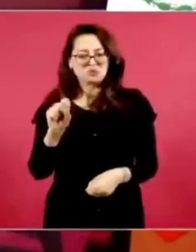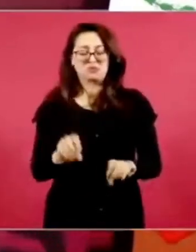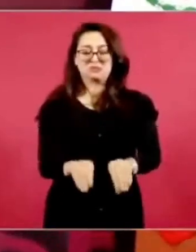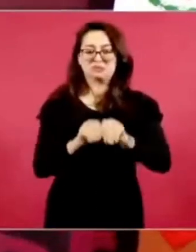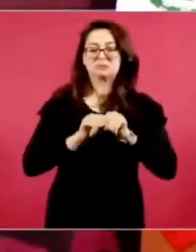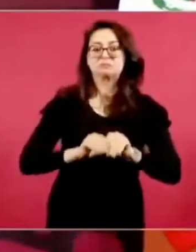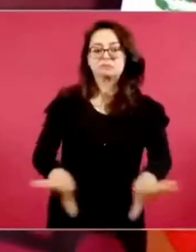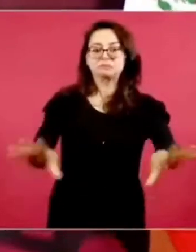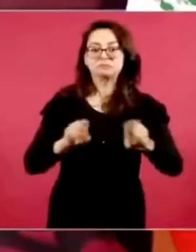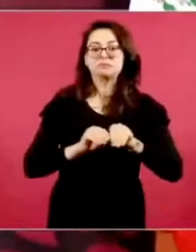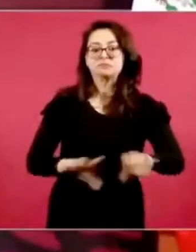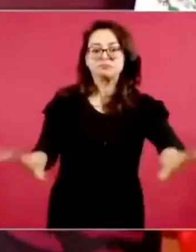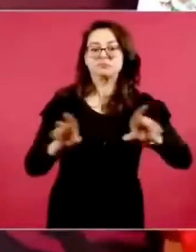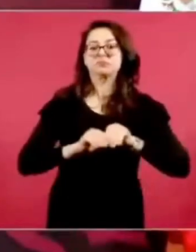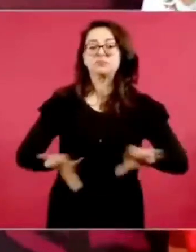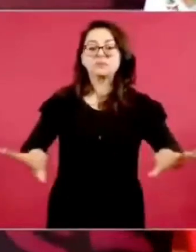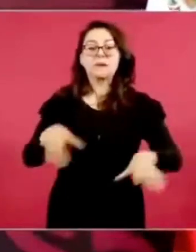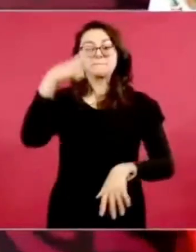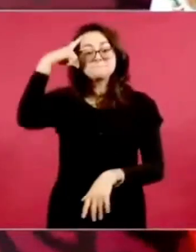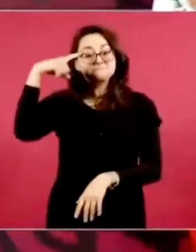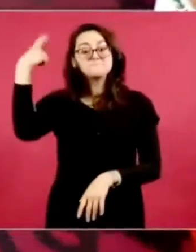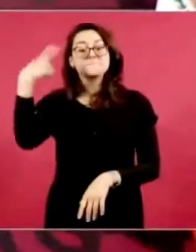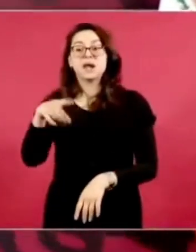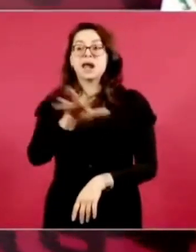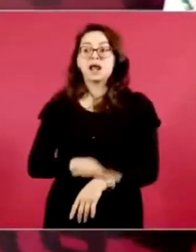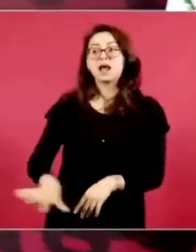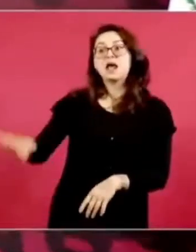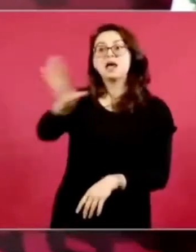tratando de calumniar